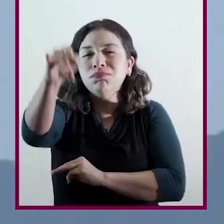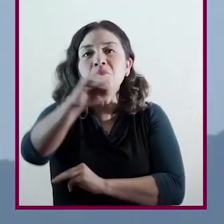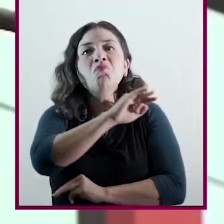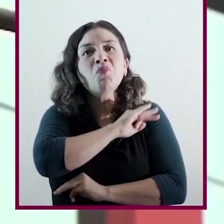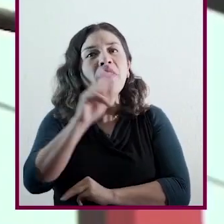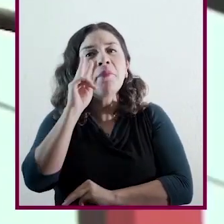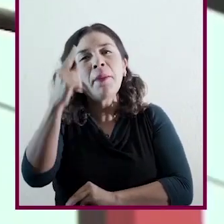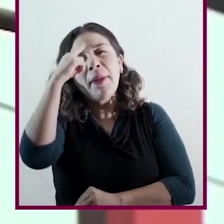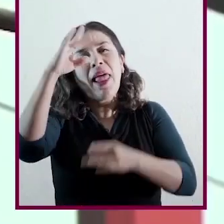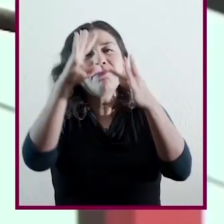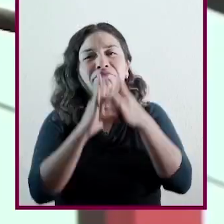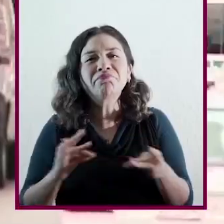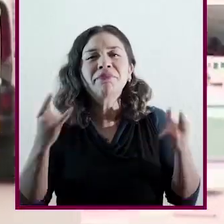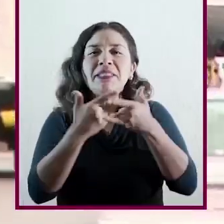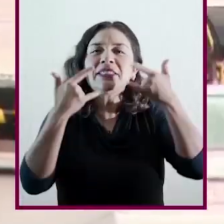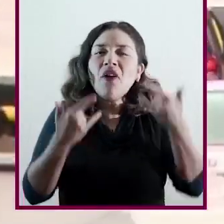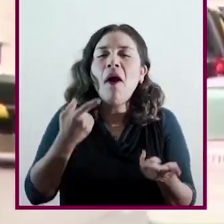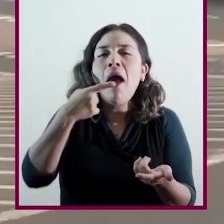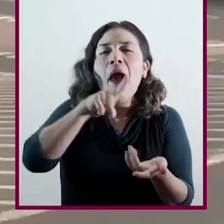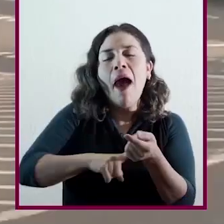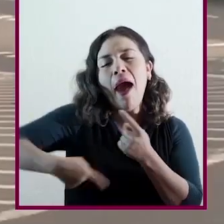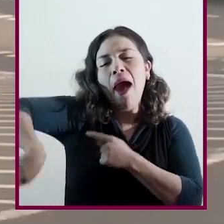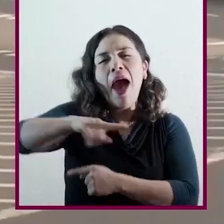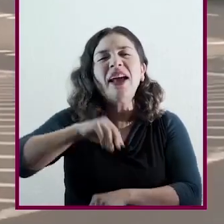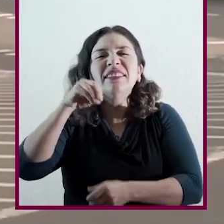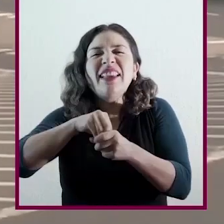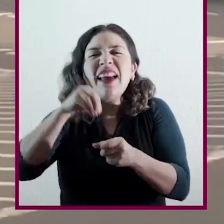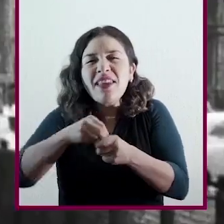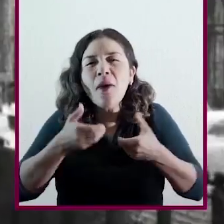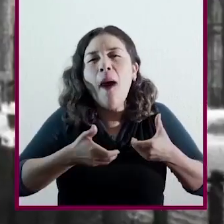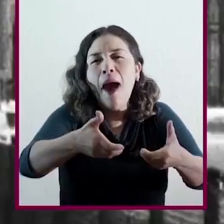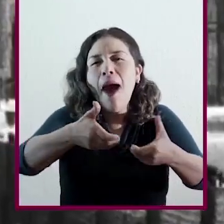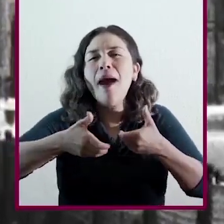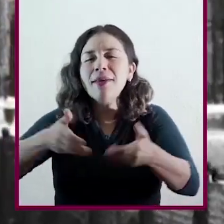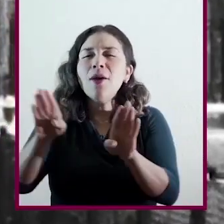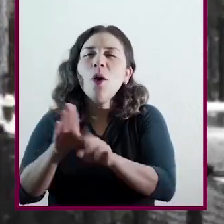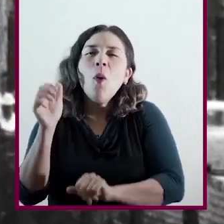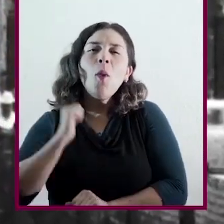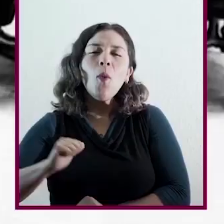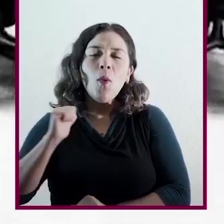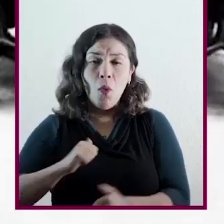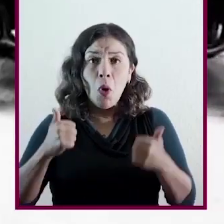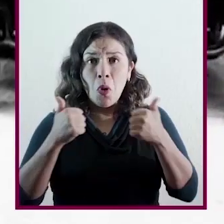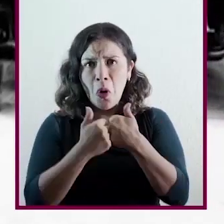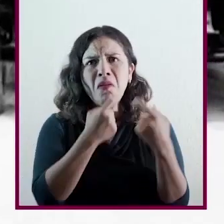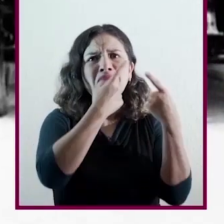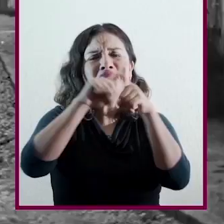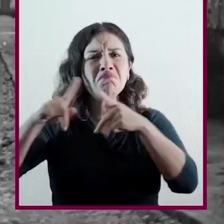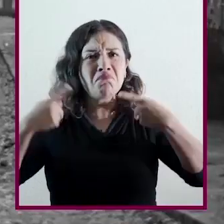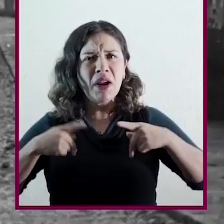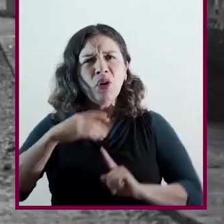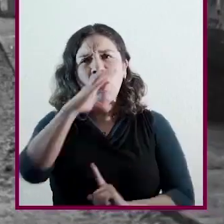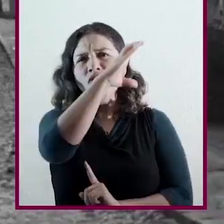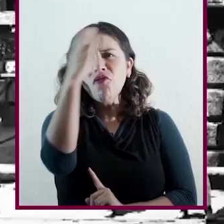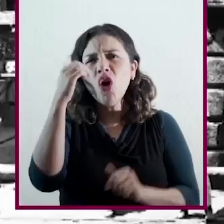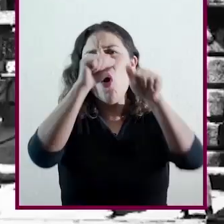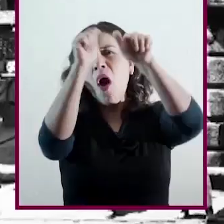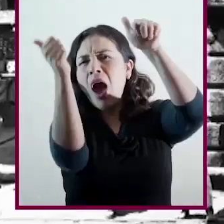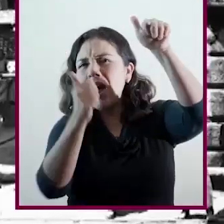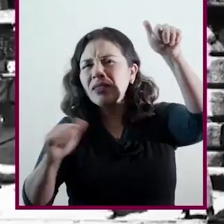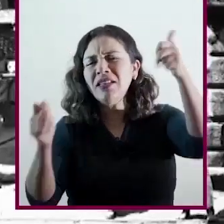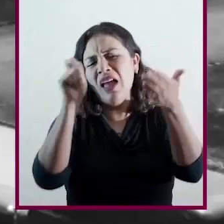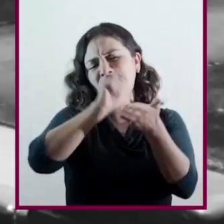mejor fondo para los relatos y anécdotas que guardan sus calles. Inspiración de incontables fotógrafos,